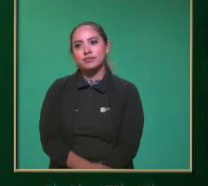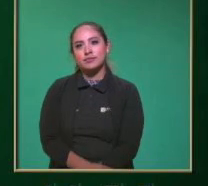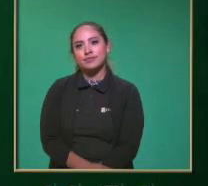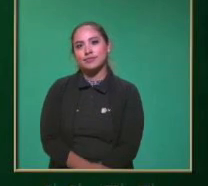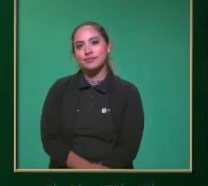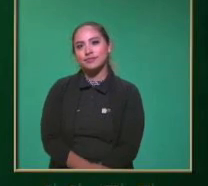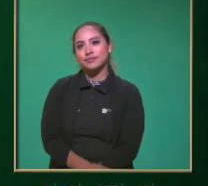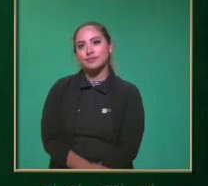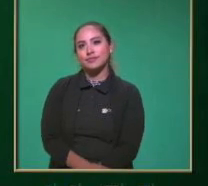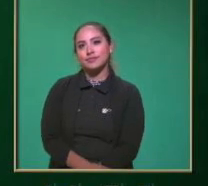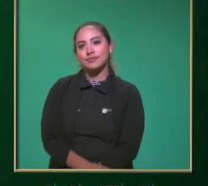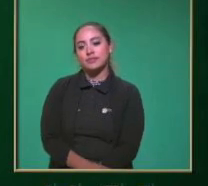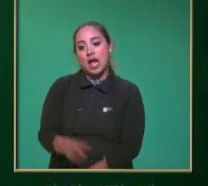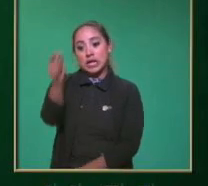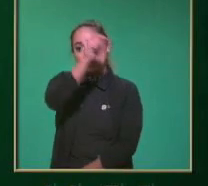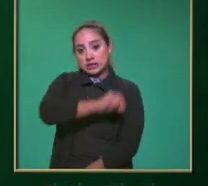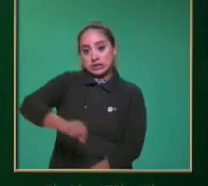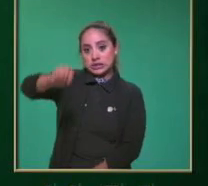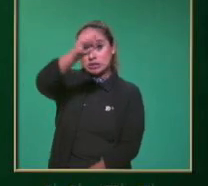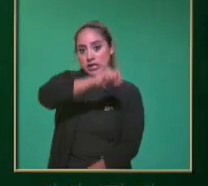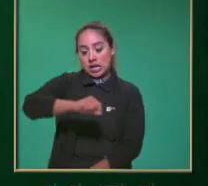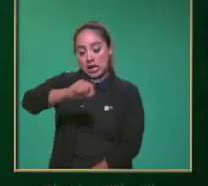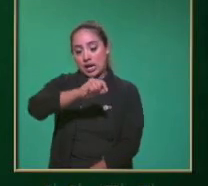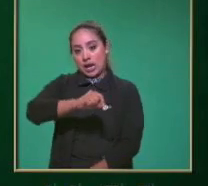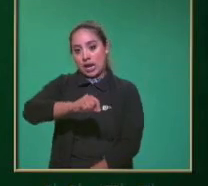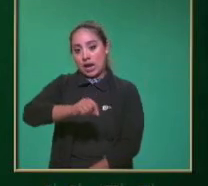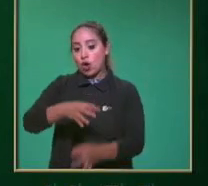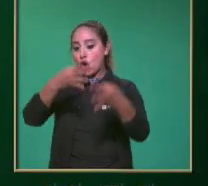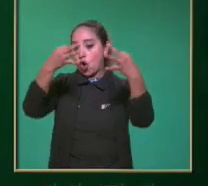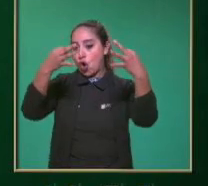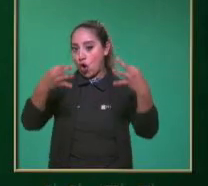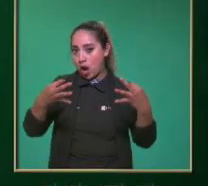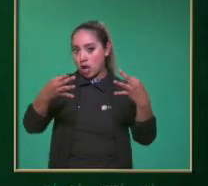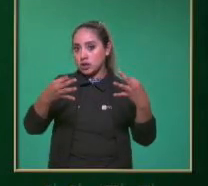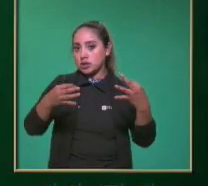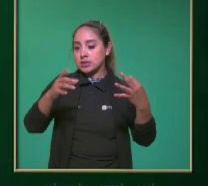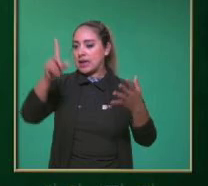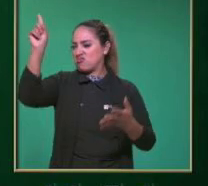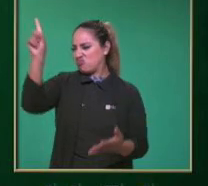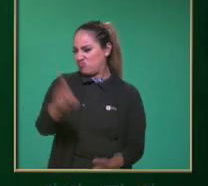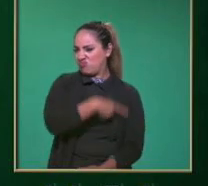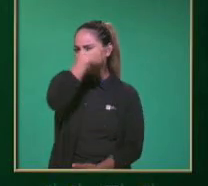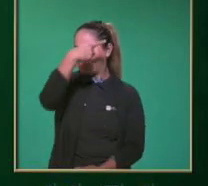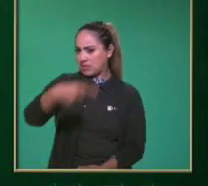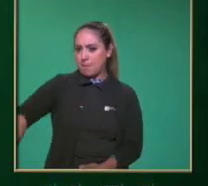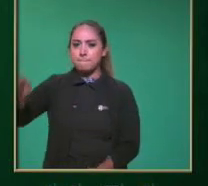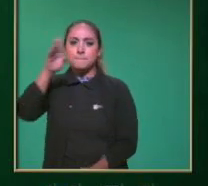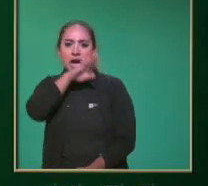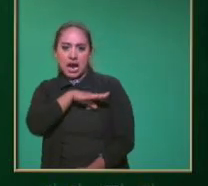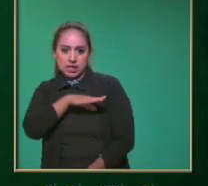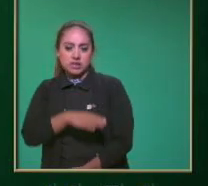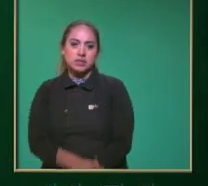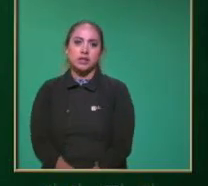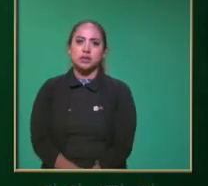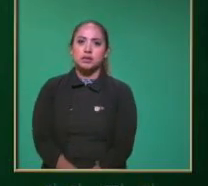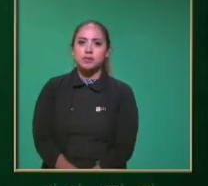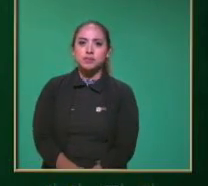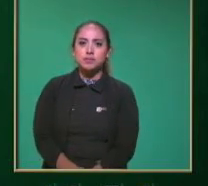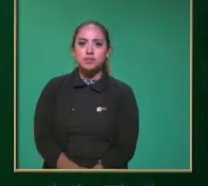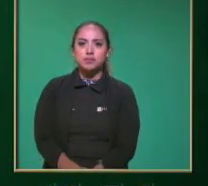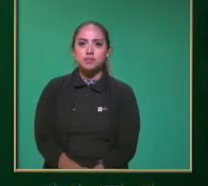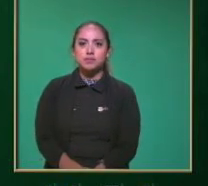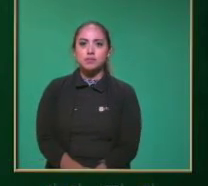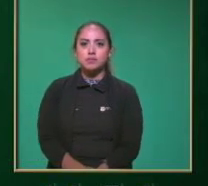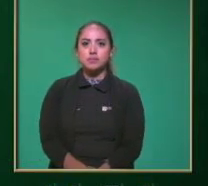pues dice, encierra las acciones correctas y tacha las incorrectas. Vamos a leer estas